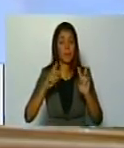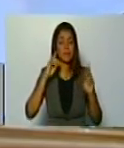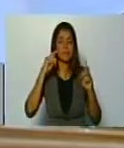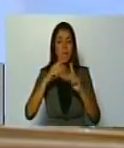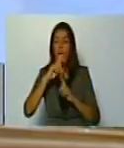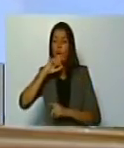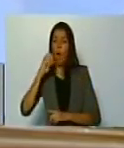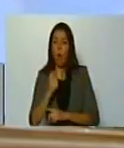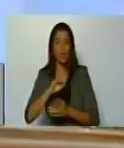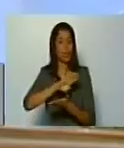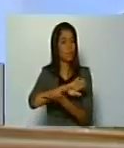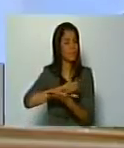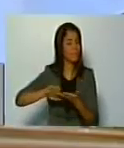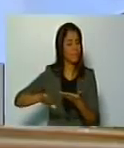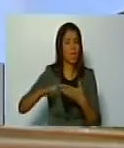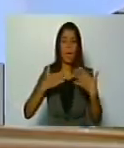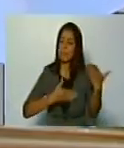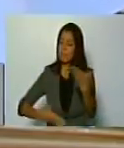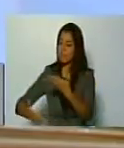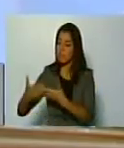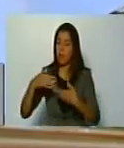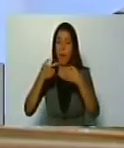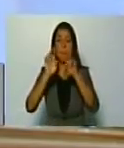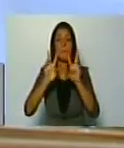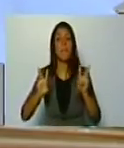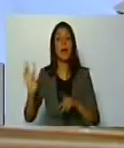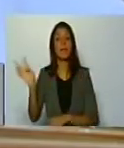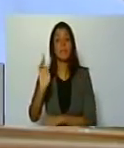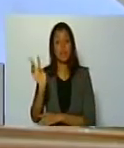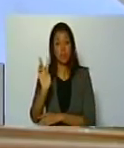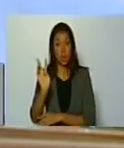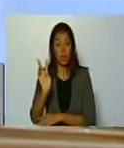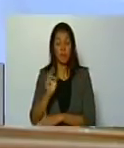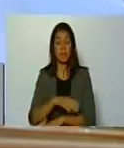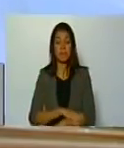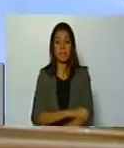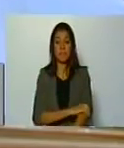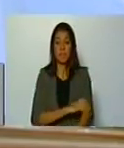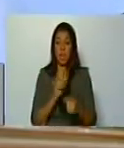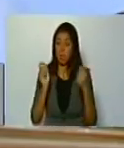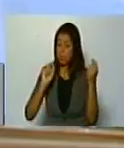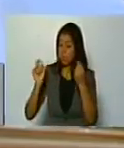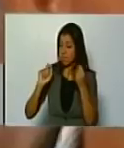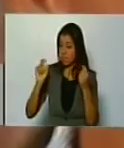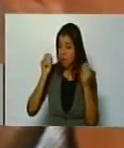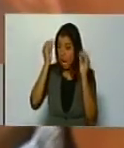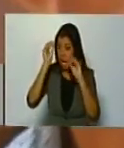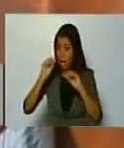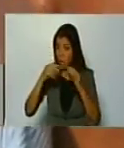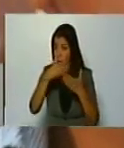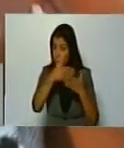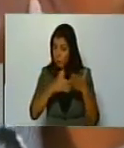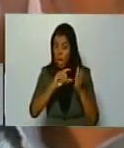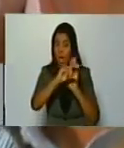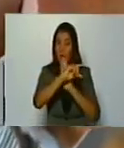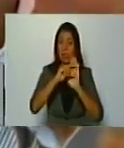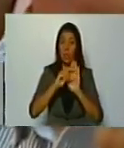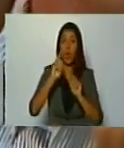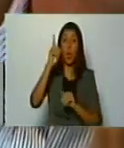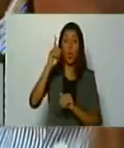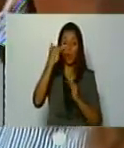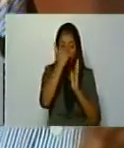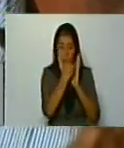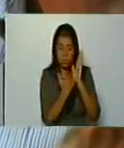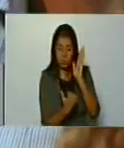odio por la convivencia pacífica y la tolerancia, sometidos a consideración los artículos del 1 al 10